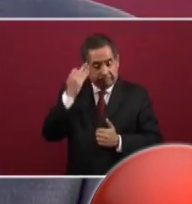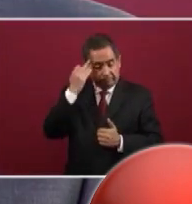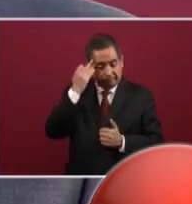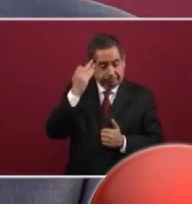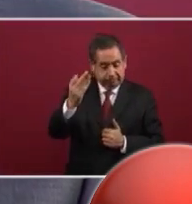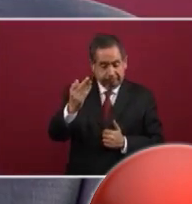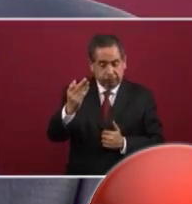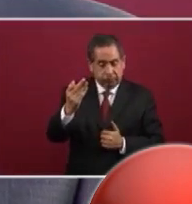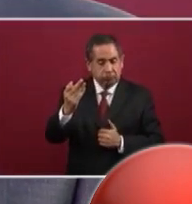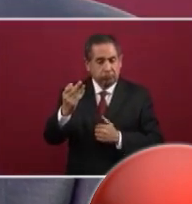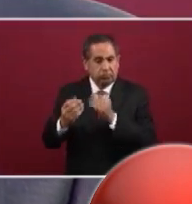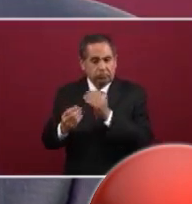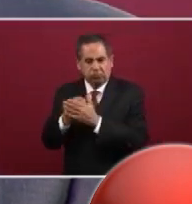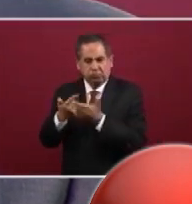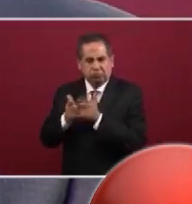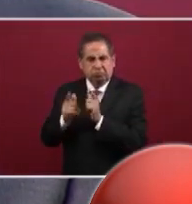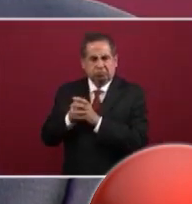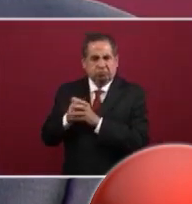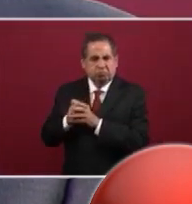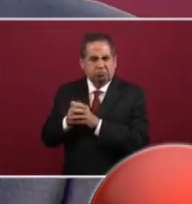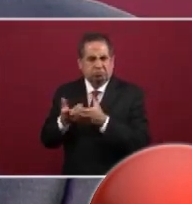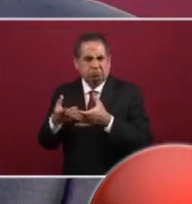neoliberal.